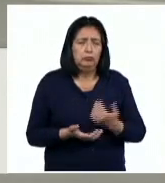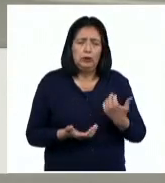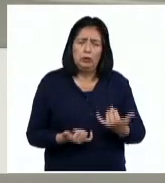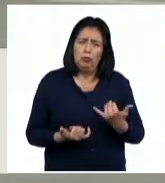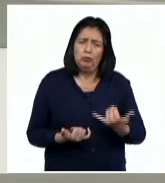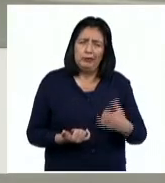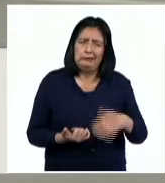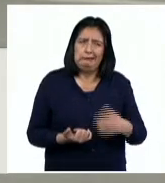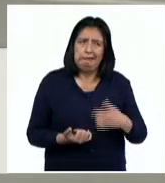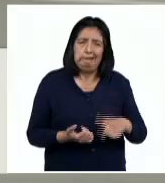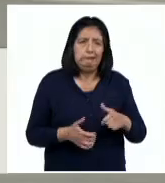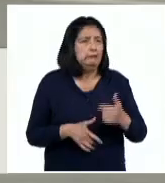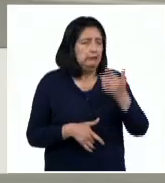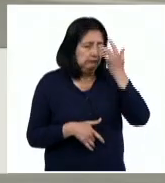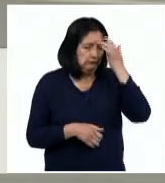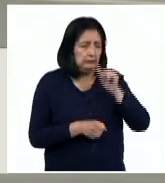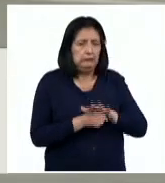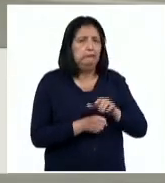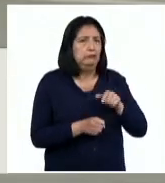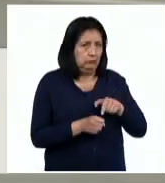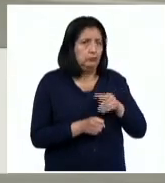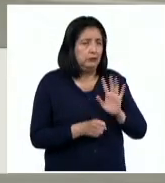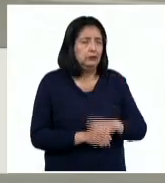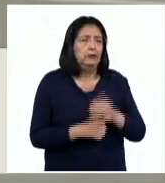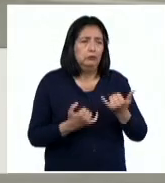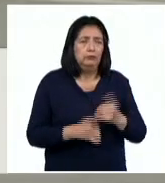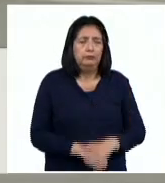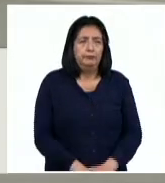enfrentamos la pandemia COVID-19.